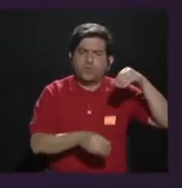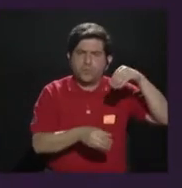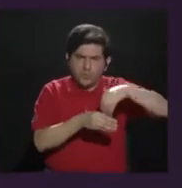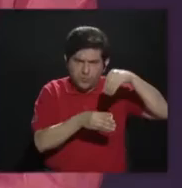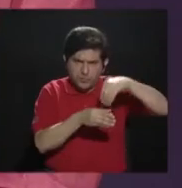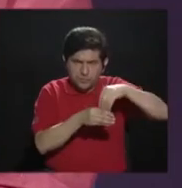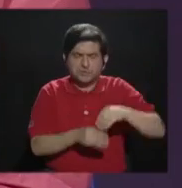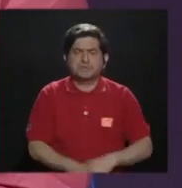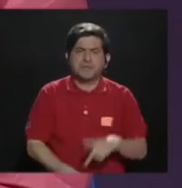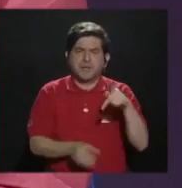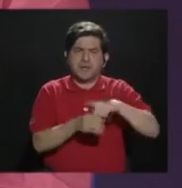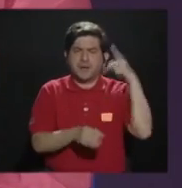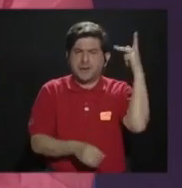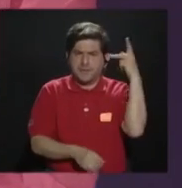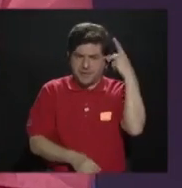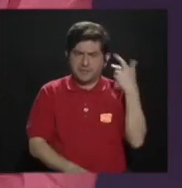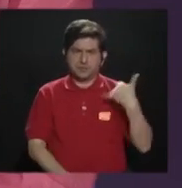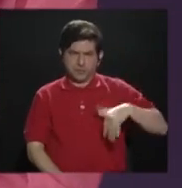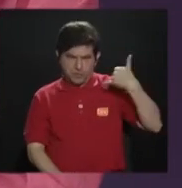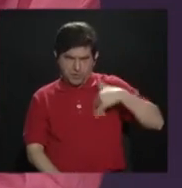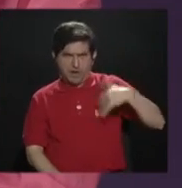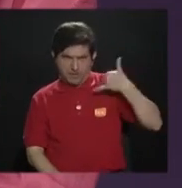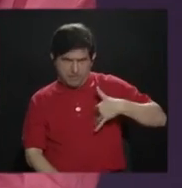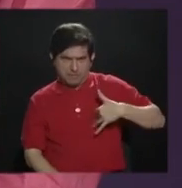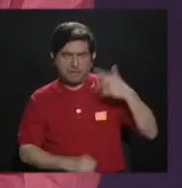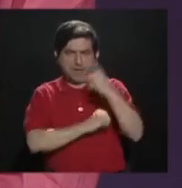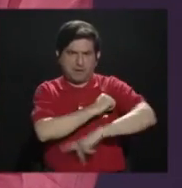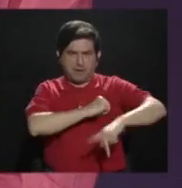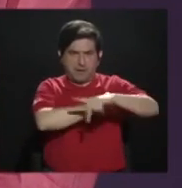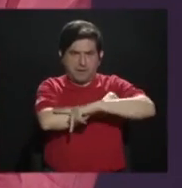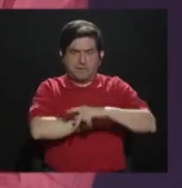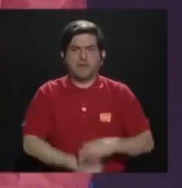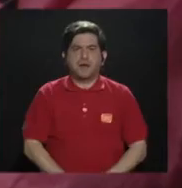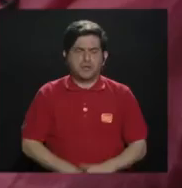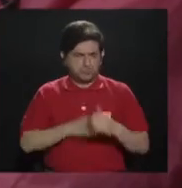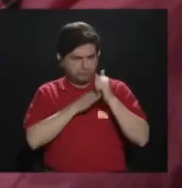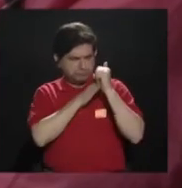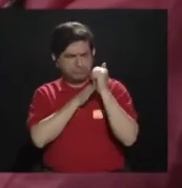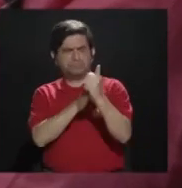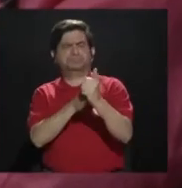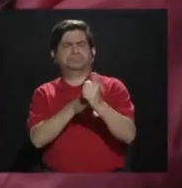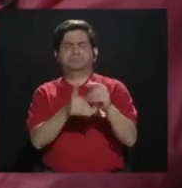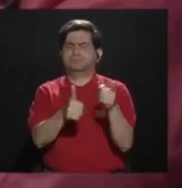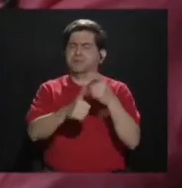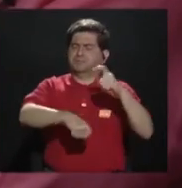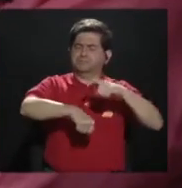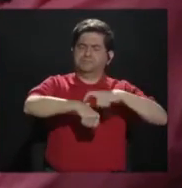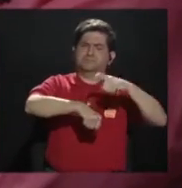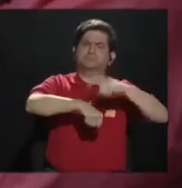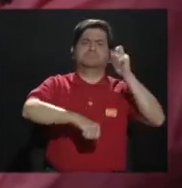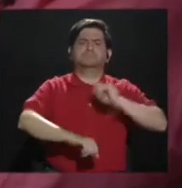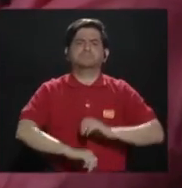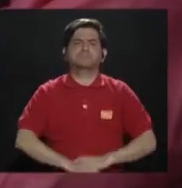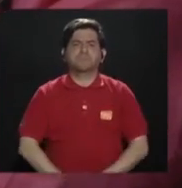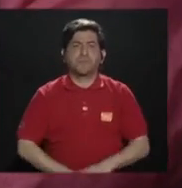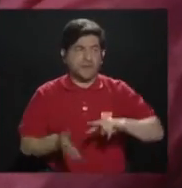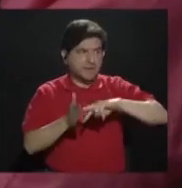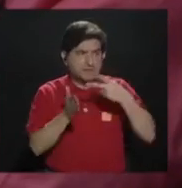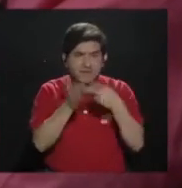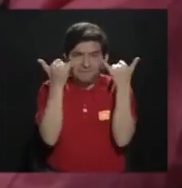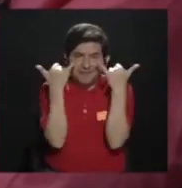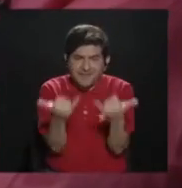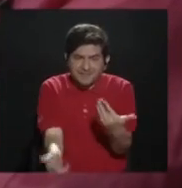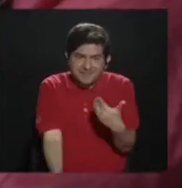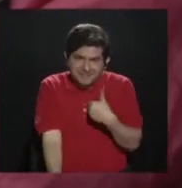participación política. Argentina fue uno de los países que las llevó adelante desde muy temprano, es decir, que ya